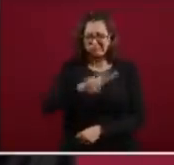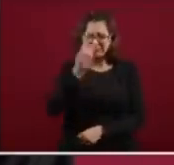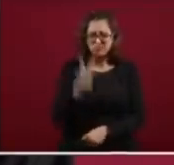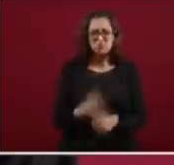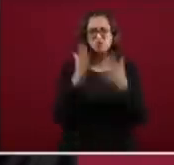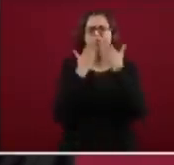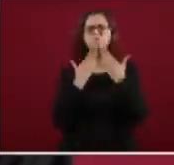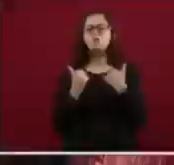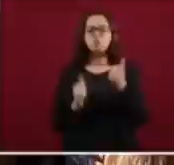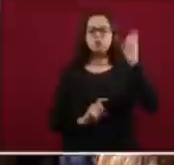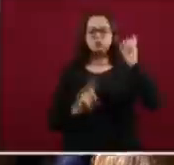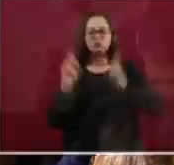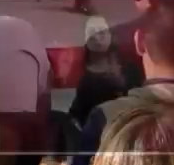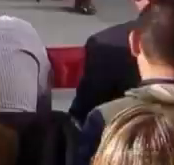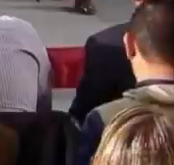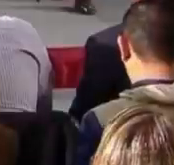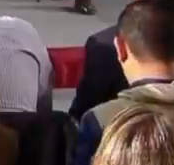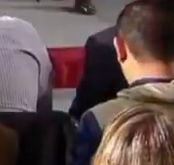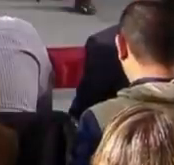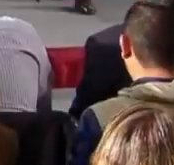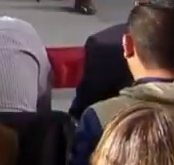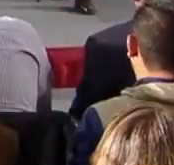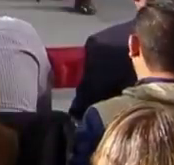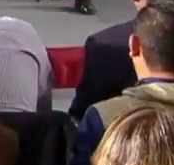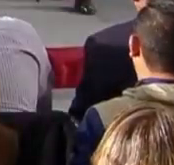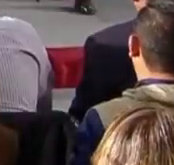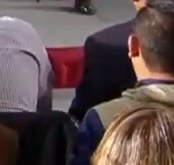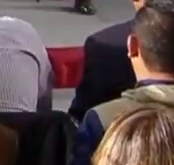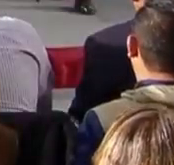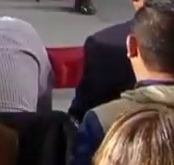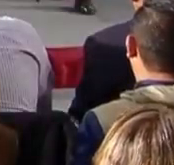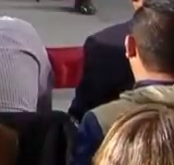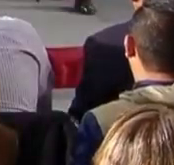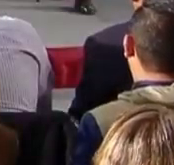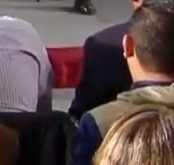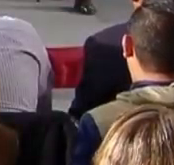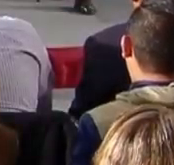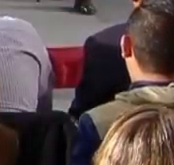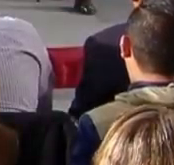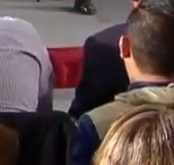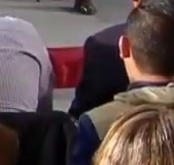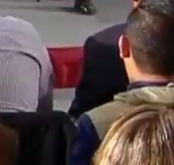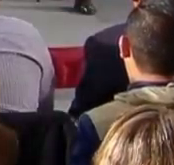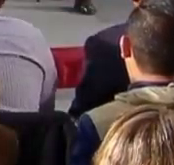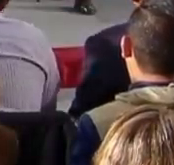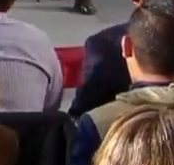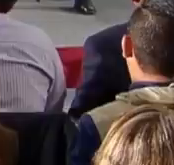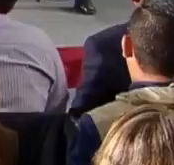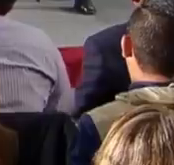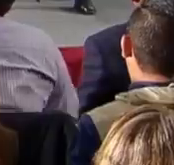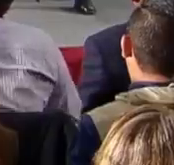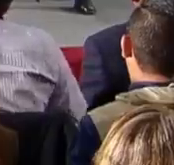igual que esté claudia llama y si se dicen cómo es